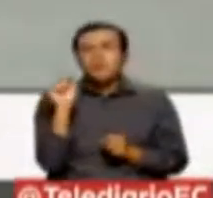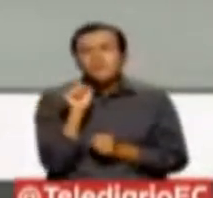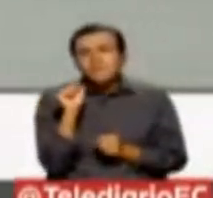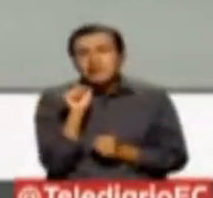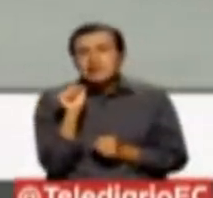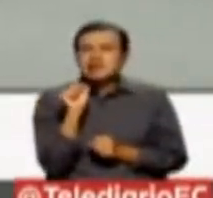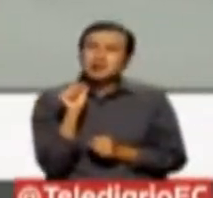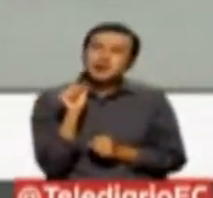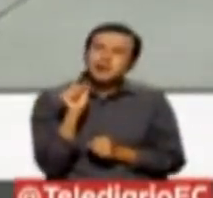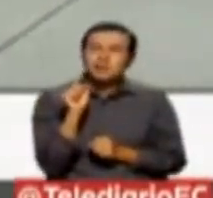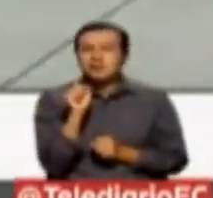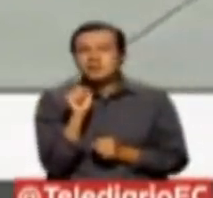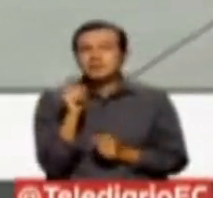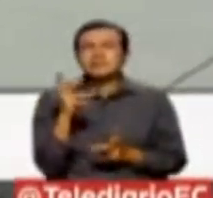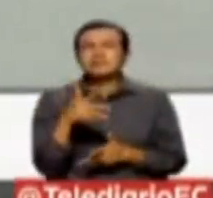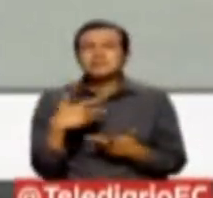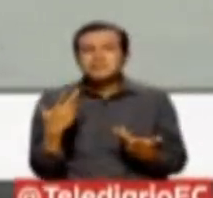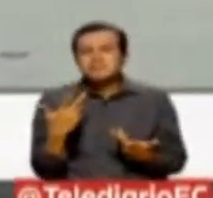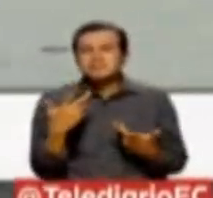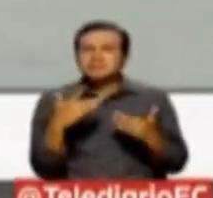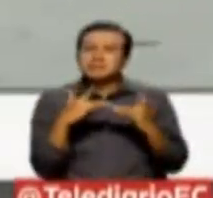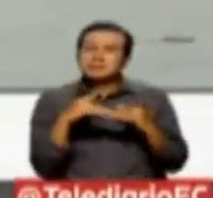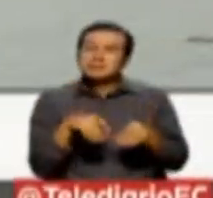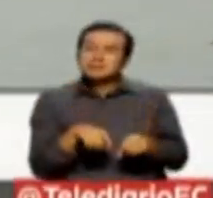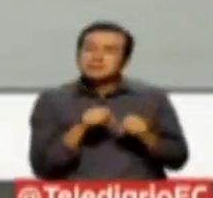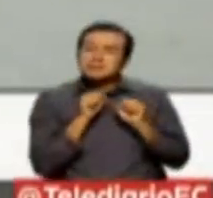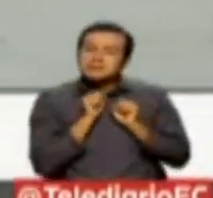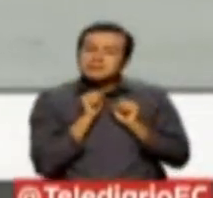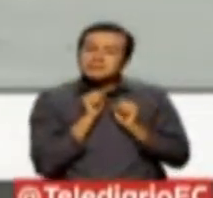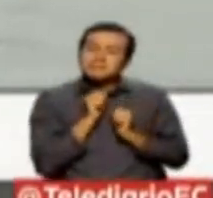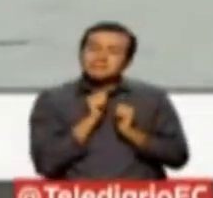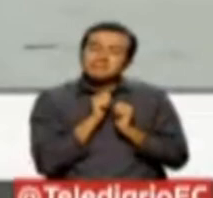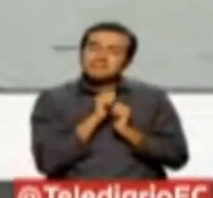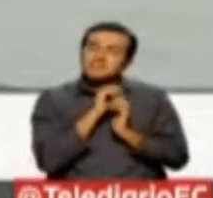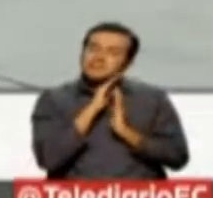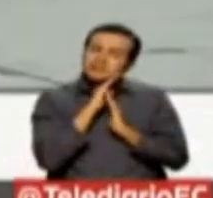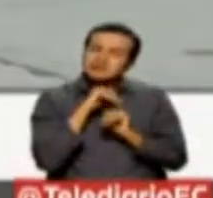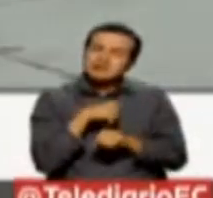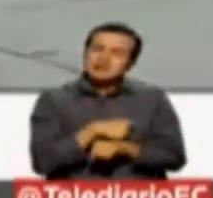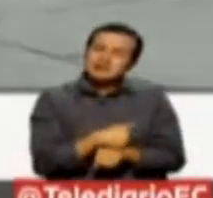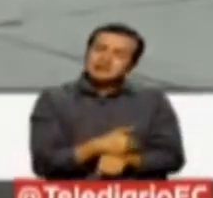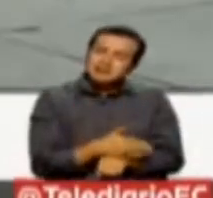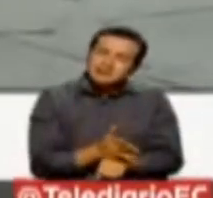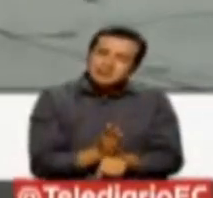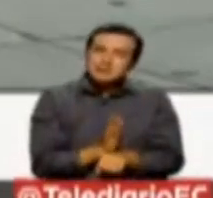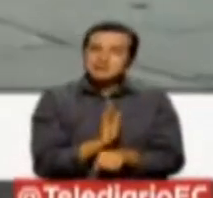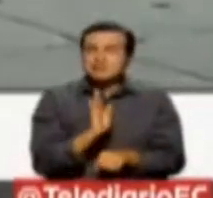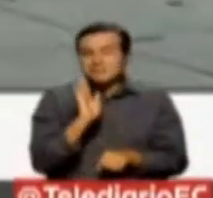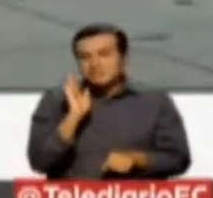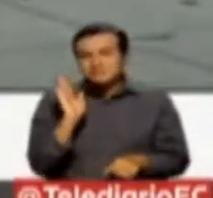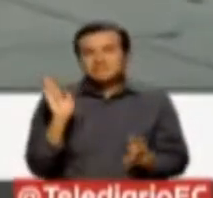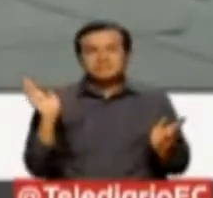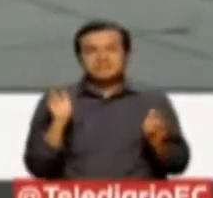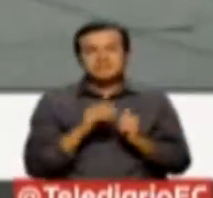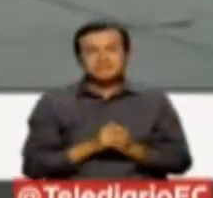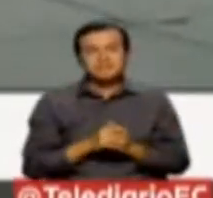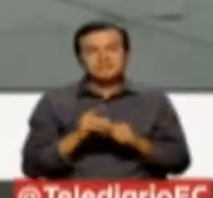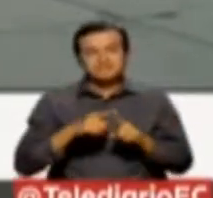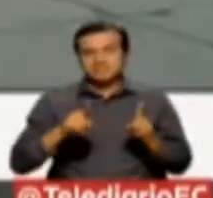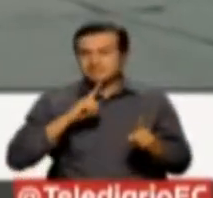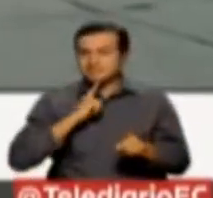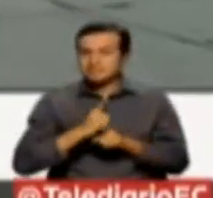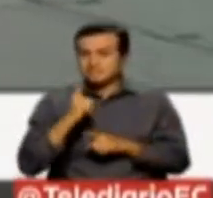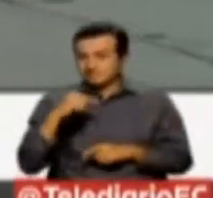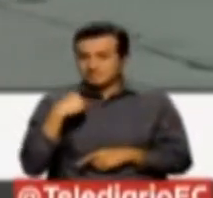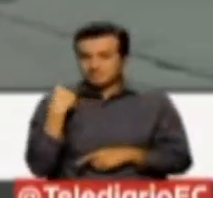abrigante, como para quedarse arropadito en las sábanas, un poquito más de tiempo, dormir hasta un poco más. Pero obviamente lo que